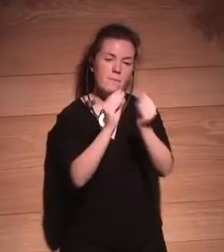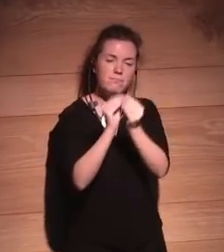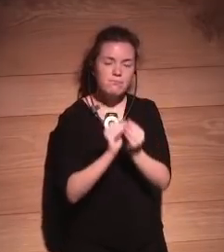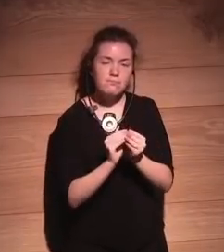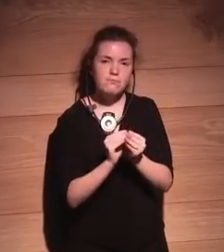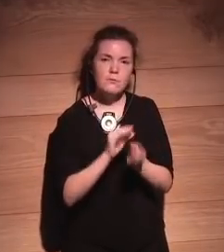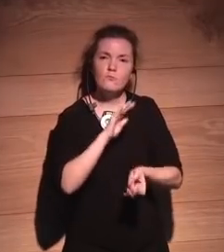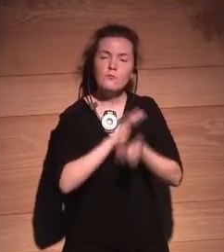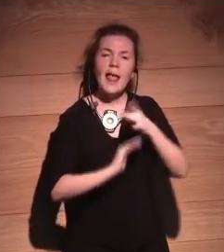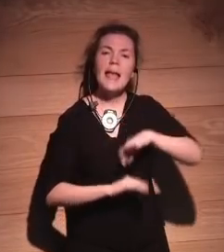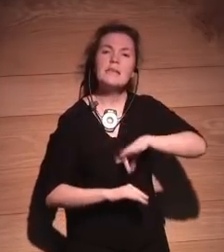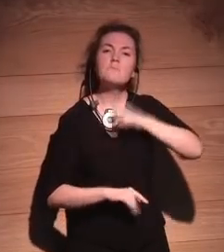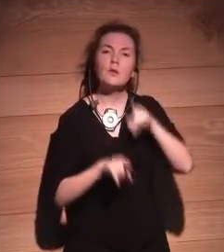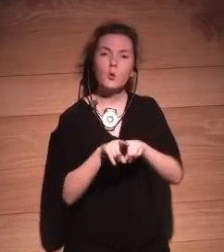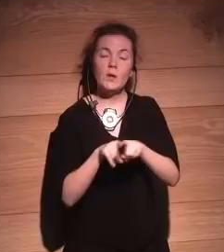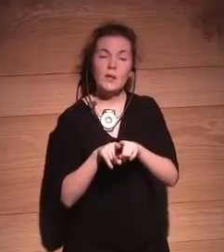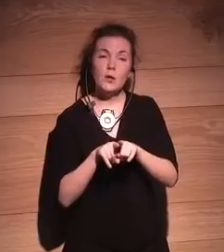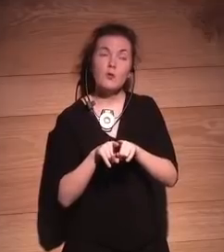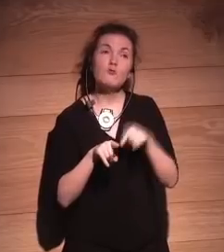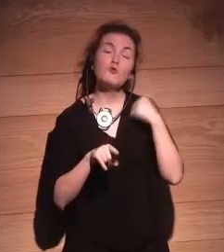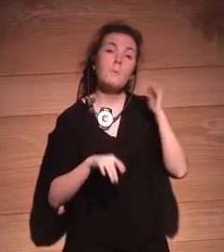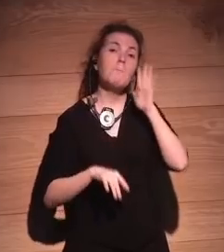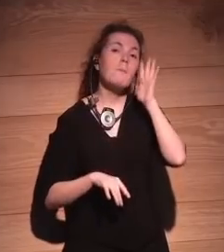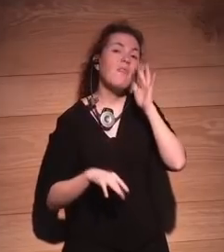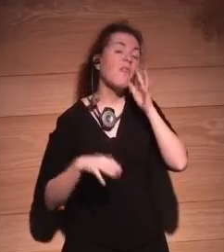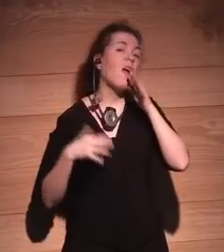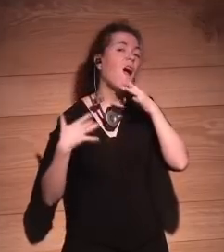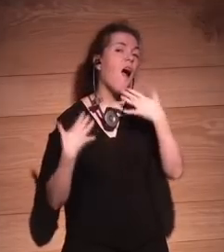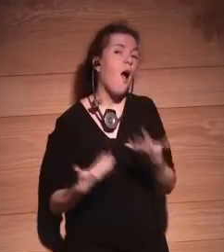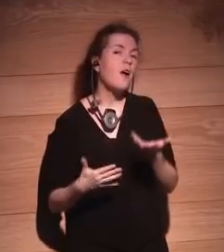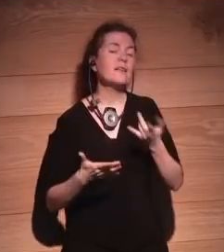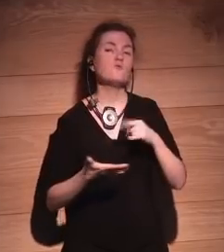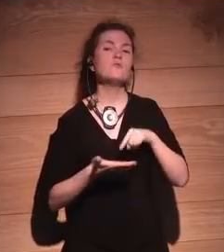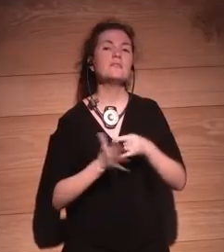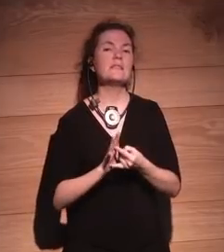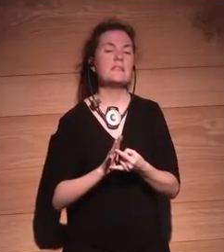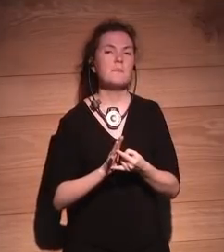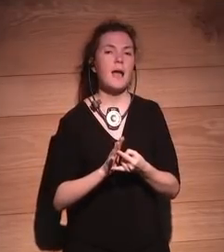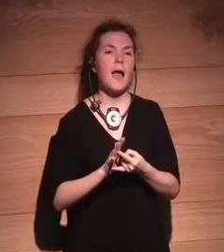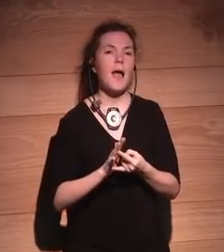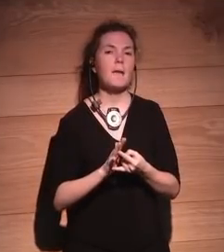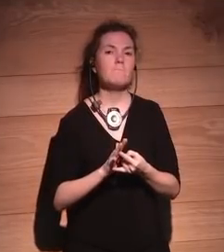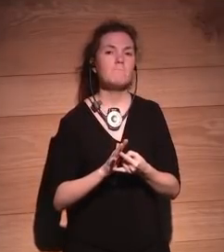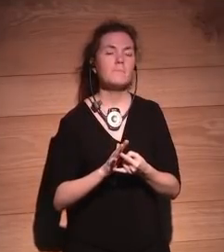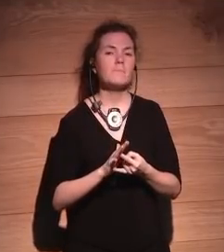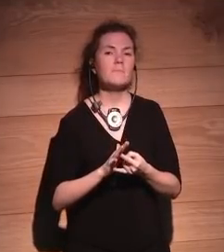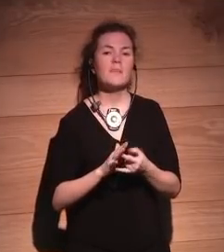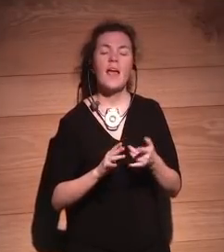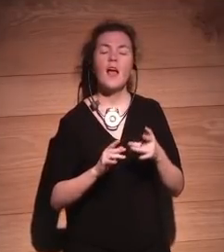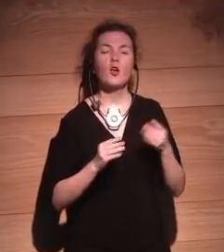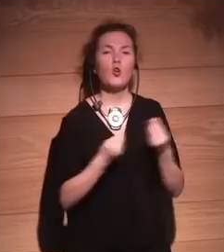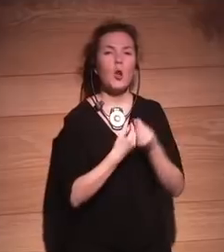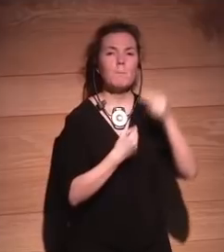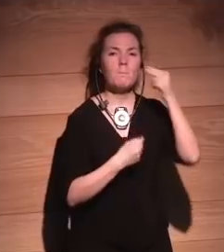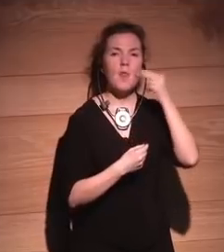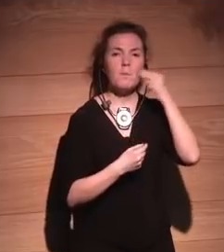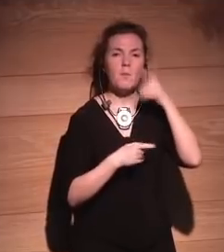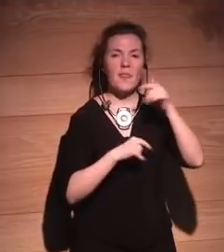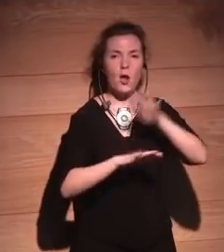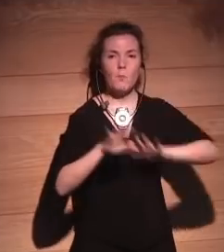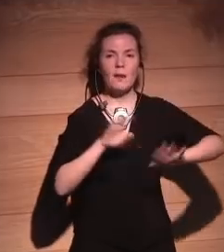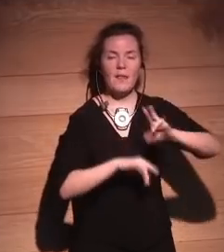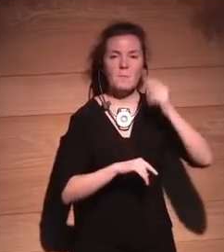espíritu crítico. Y creo que actualmente estamos en un sistema basado en temores ante la complejidad, y nosotros